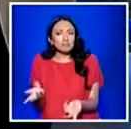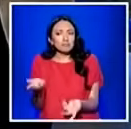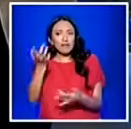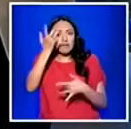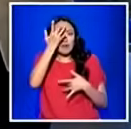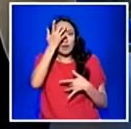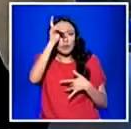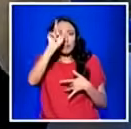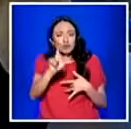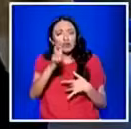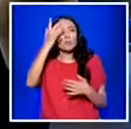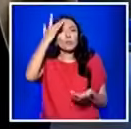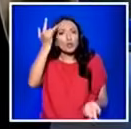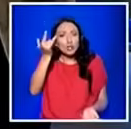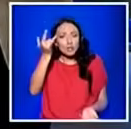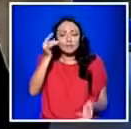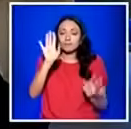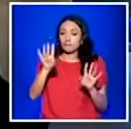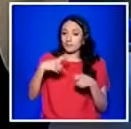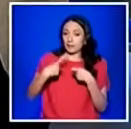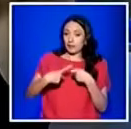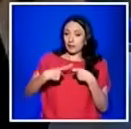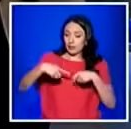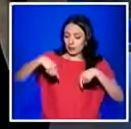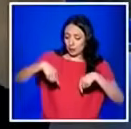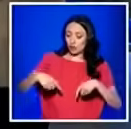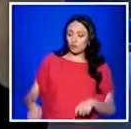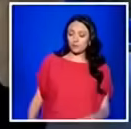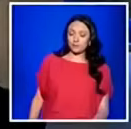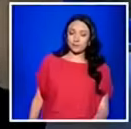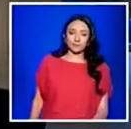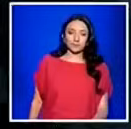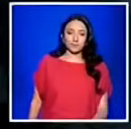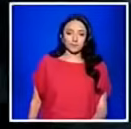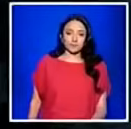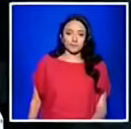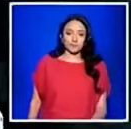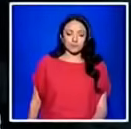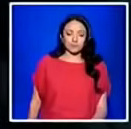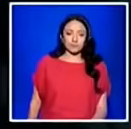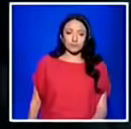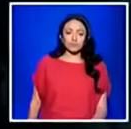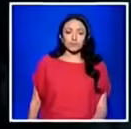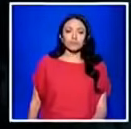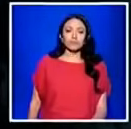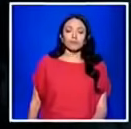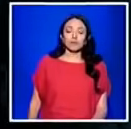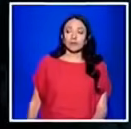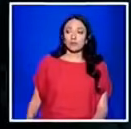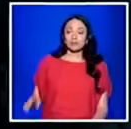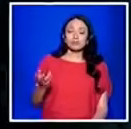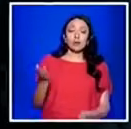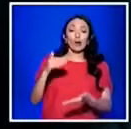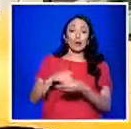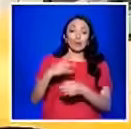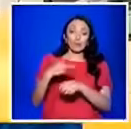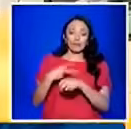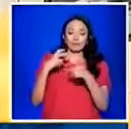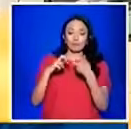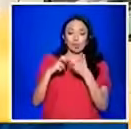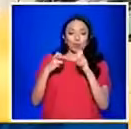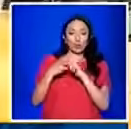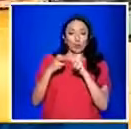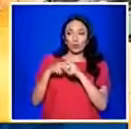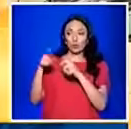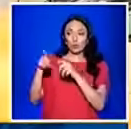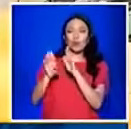pacientes con este diagnóstico. En el caso de Quito, es el clima. Veamos. las alertas se encienden nuevamente en el país por